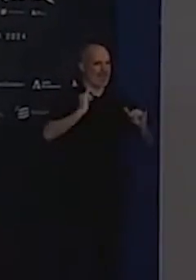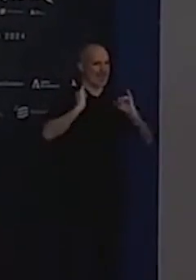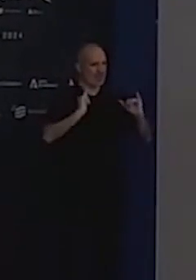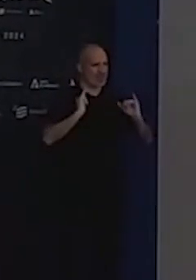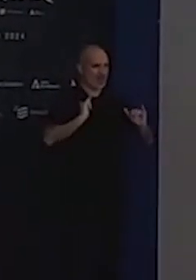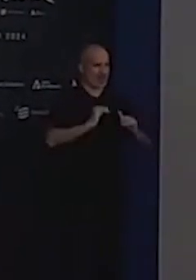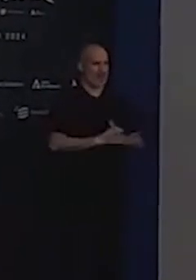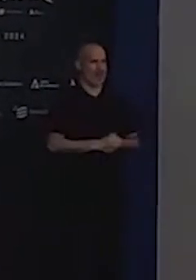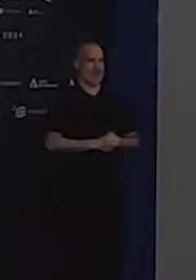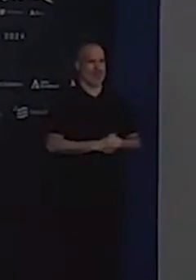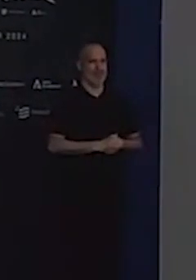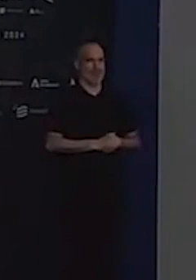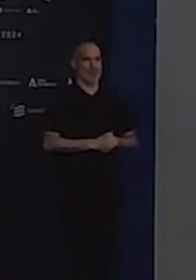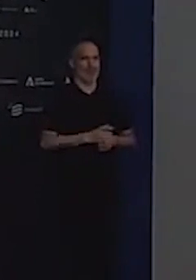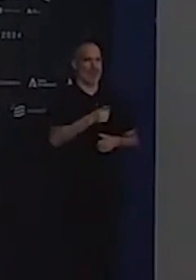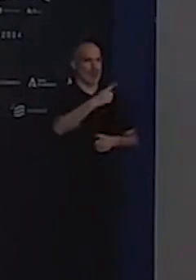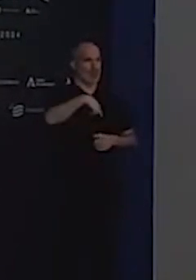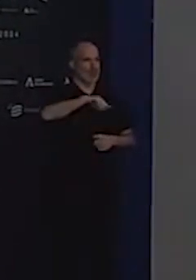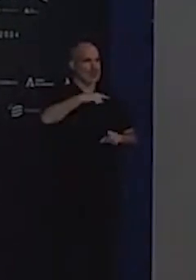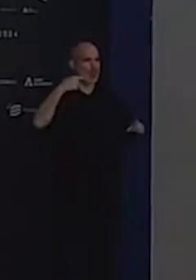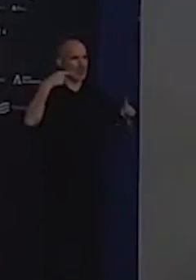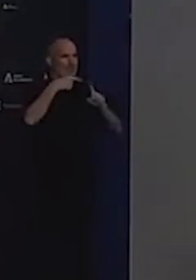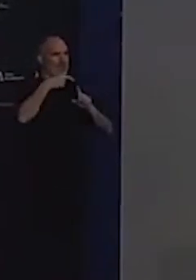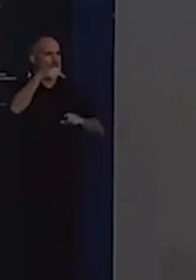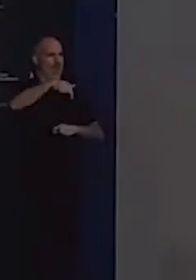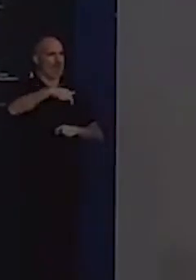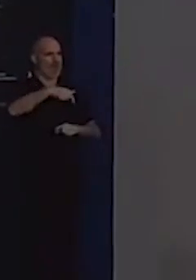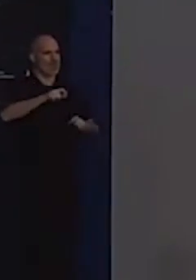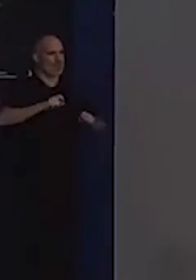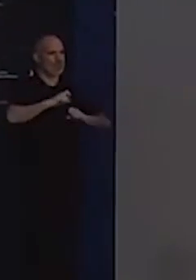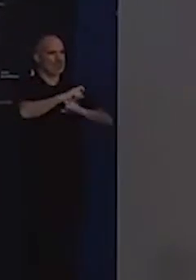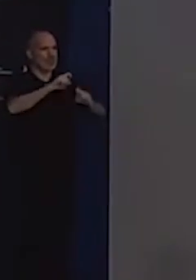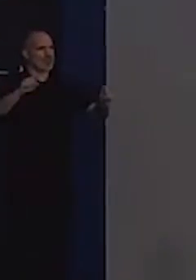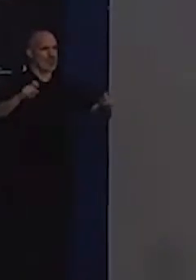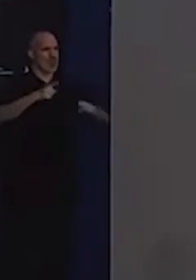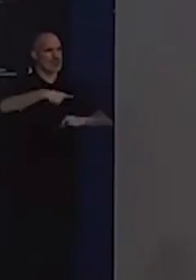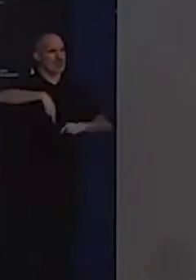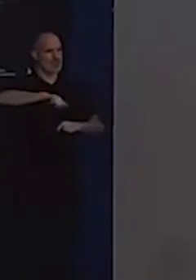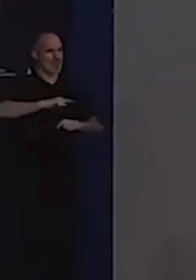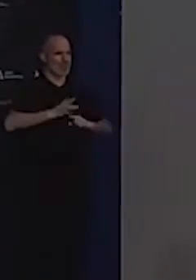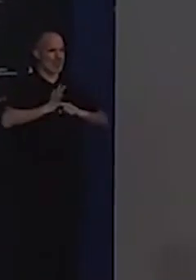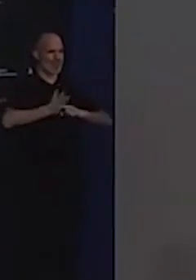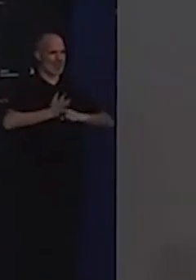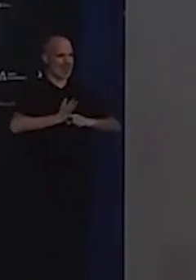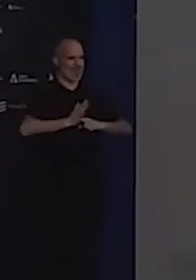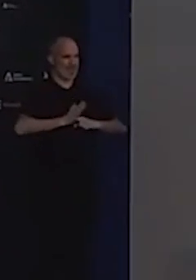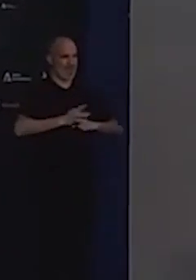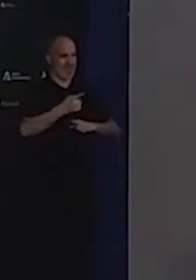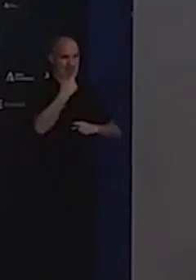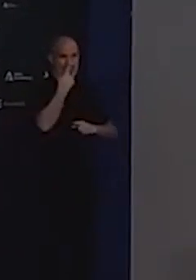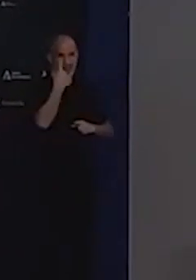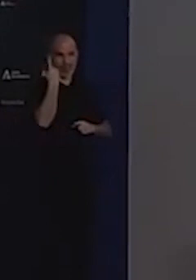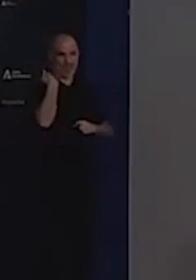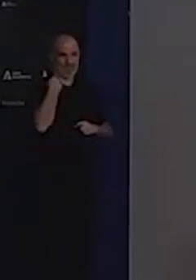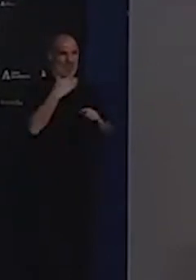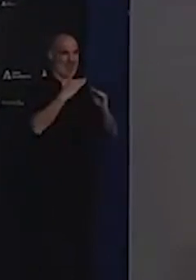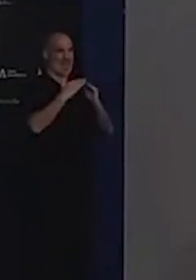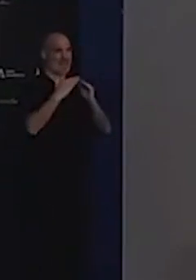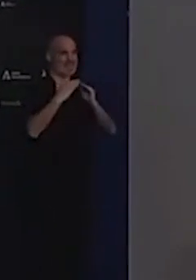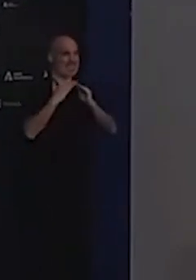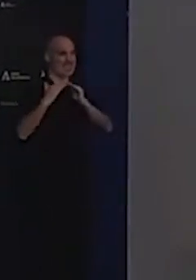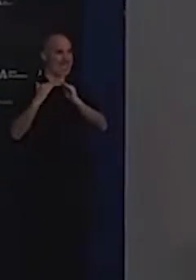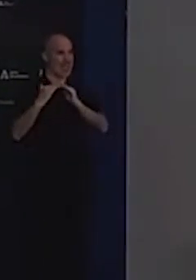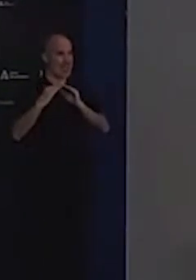disfrutar. Nuestro propósito aquí es dar a conocer nuestra feria, que en edición pasada los caseteros,